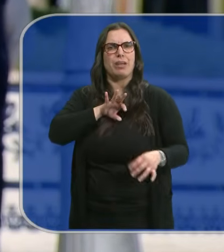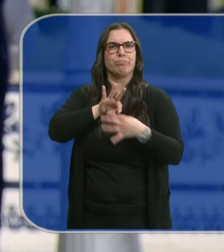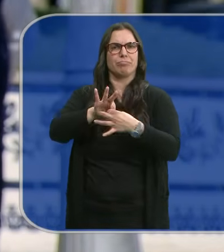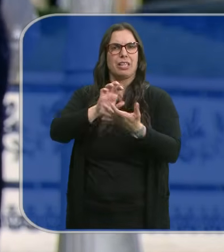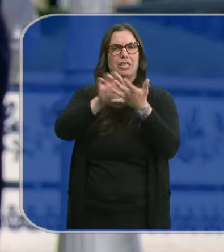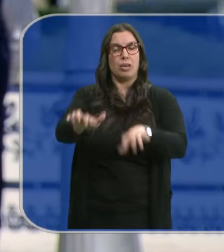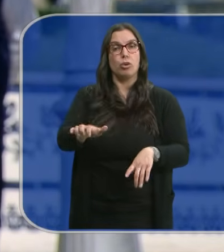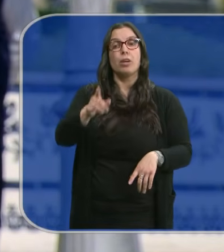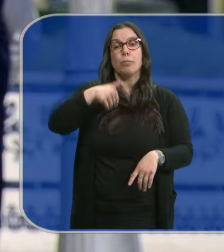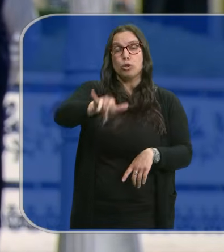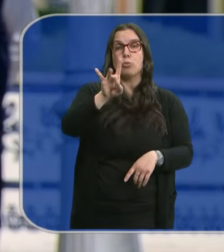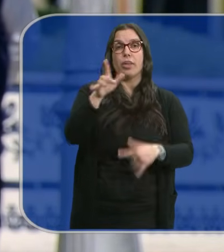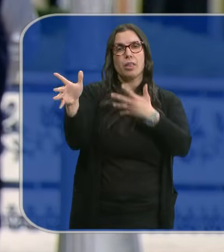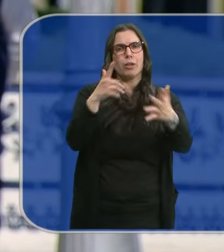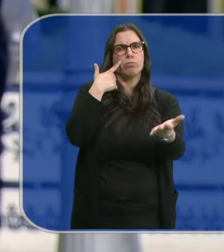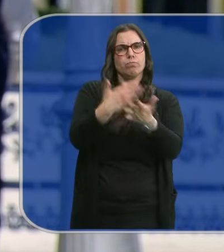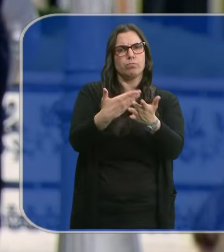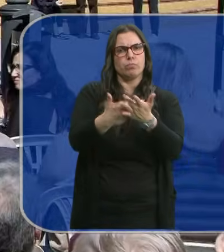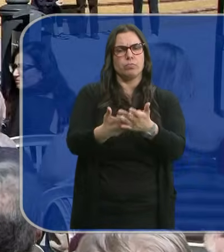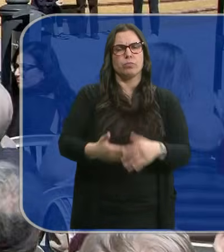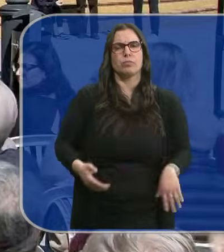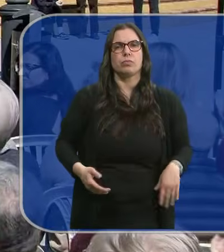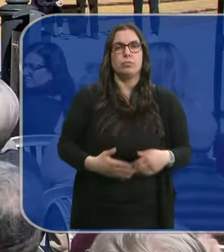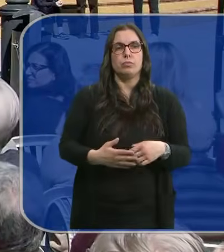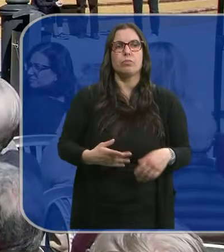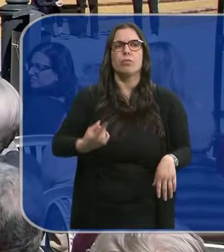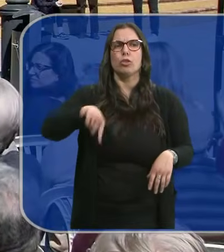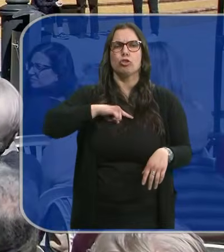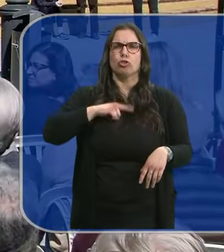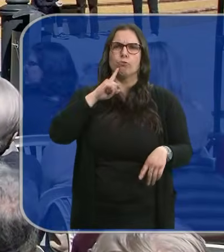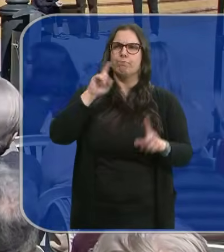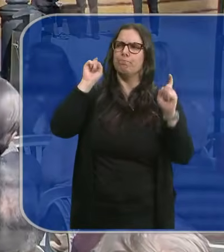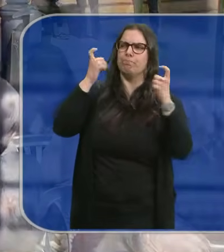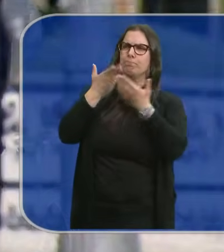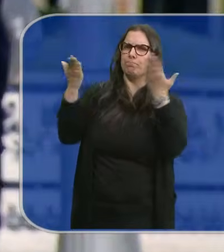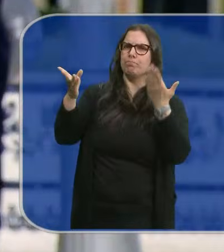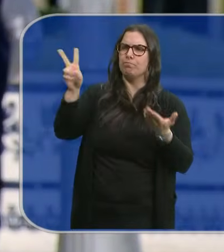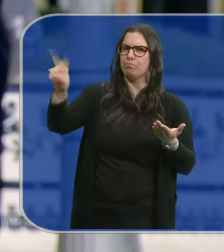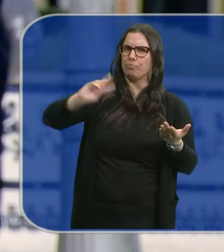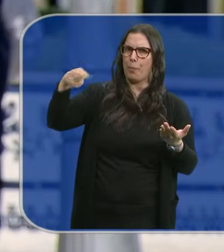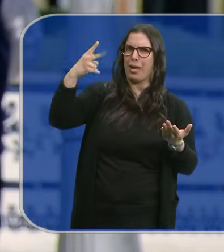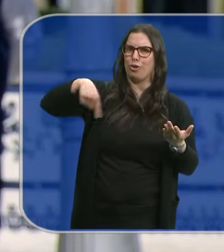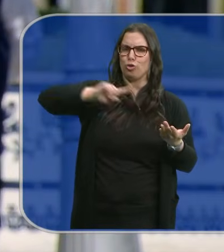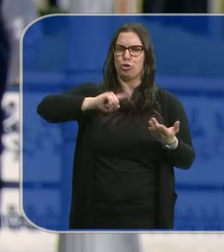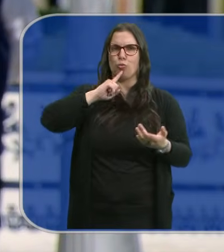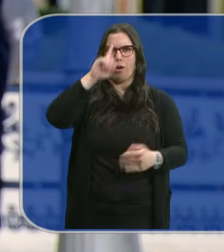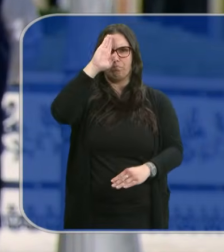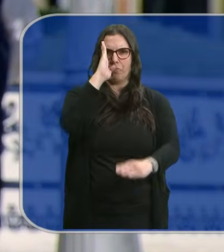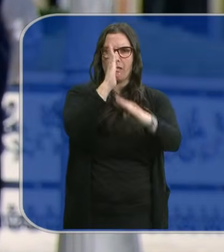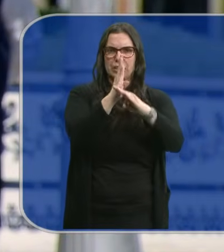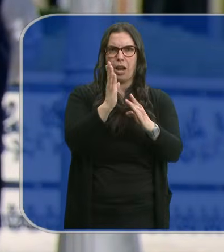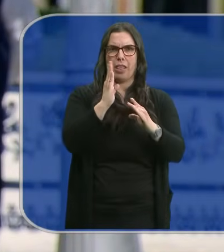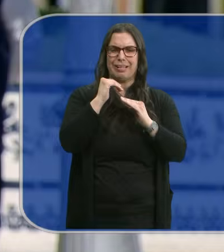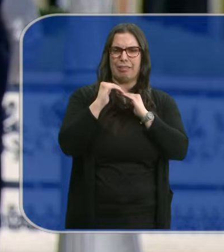marzo vamos a demostrar todo eso. Y vamos a dar una lección de mesura, de centralidad,